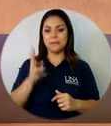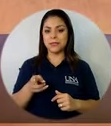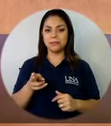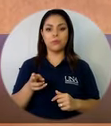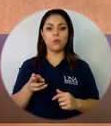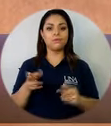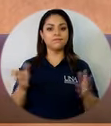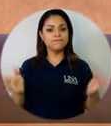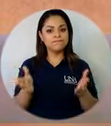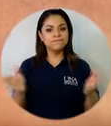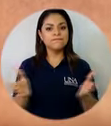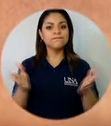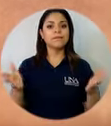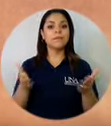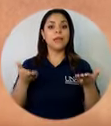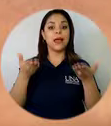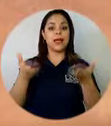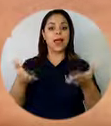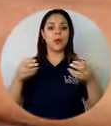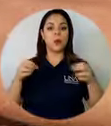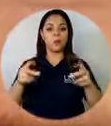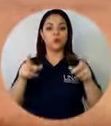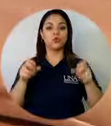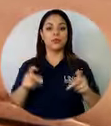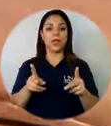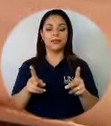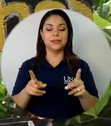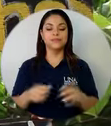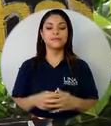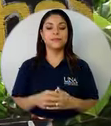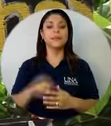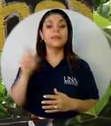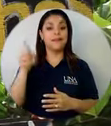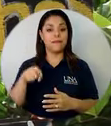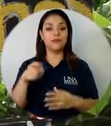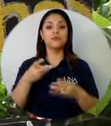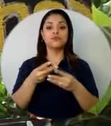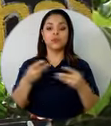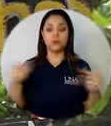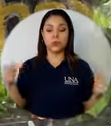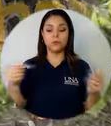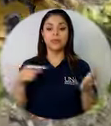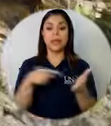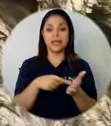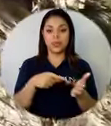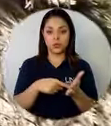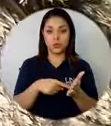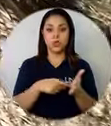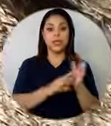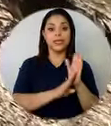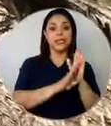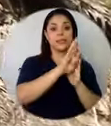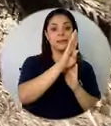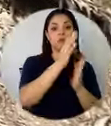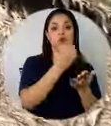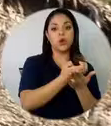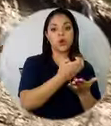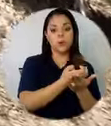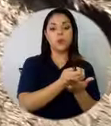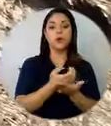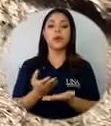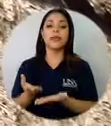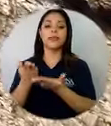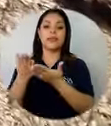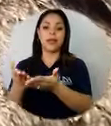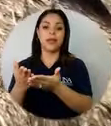mismo dinamismo ni empuje en materia de generación de oportunidades. Entonces también tenemos que resolver la desconexión que existe entre